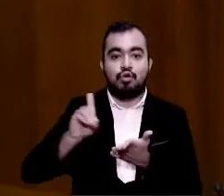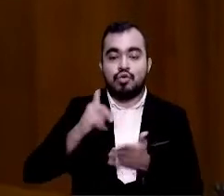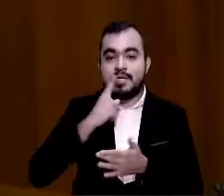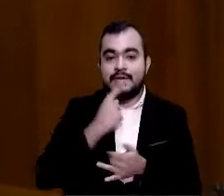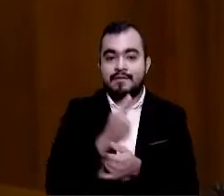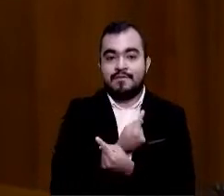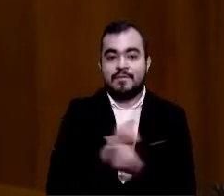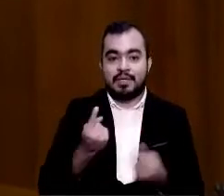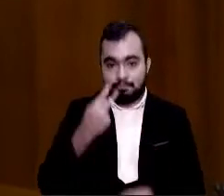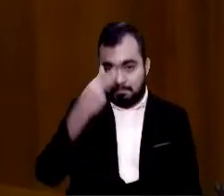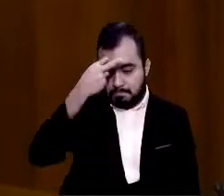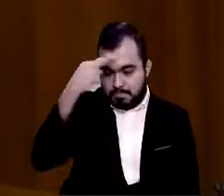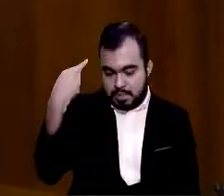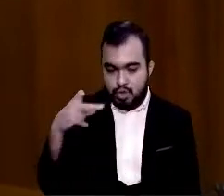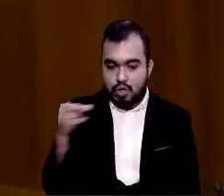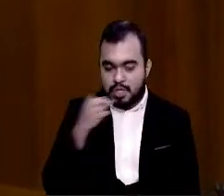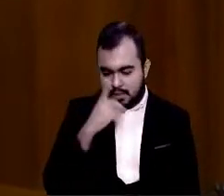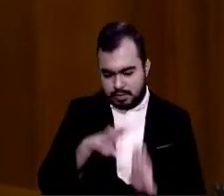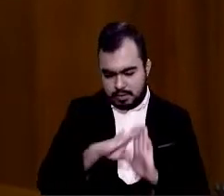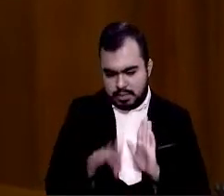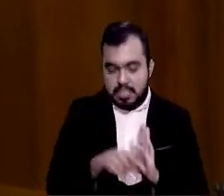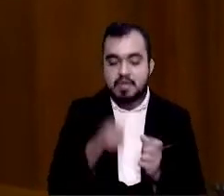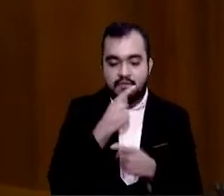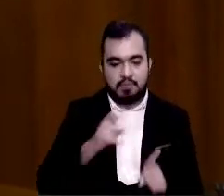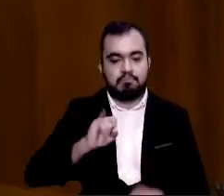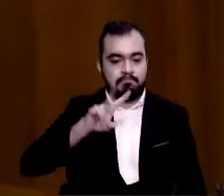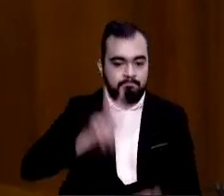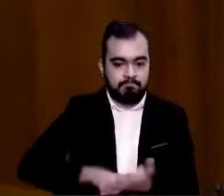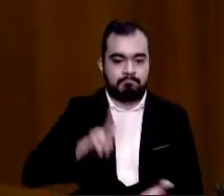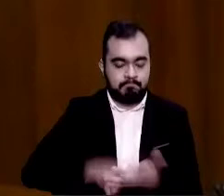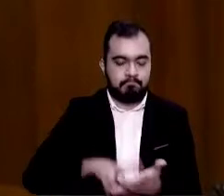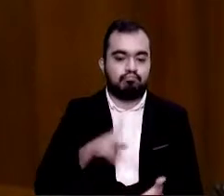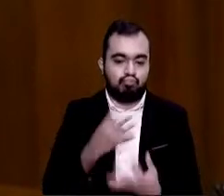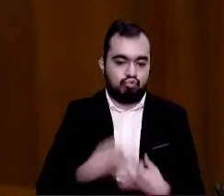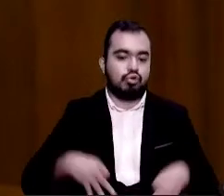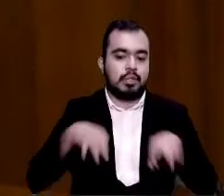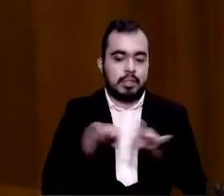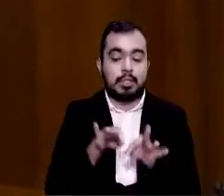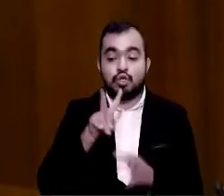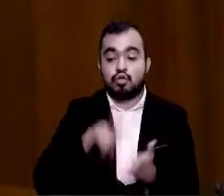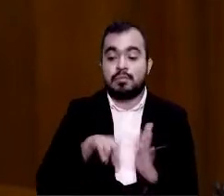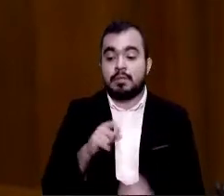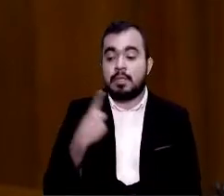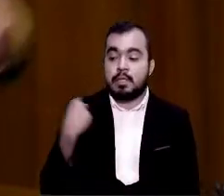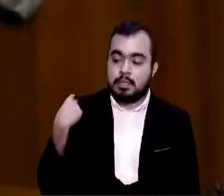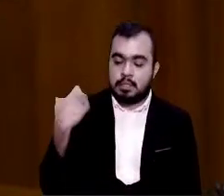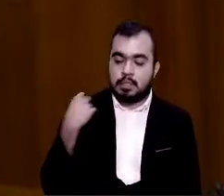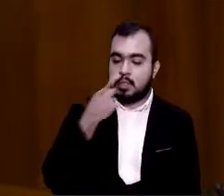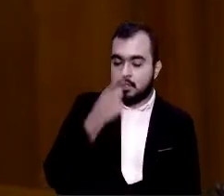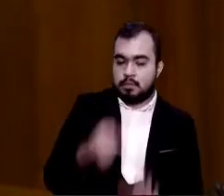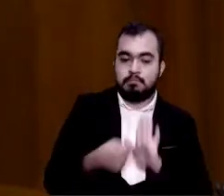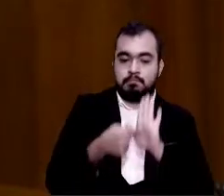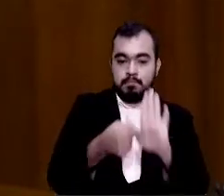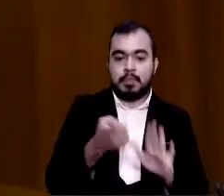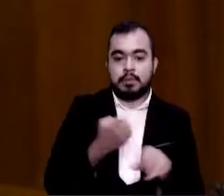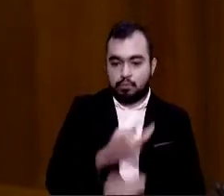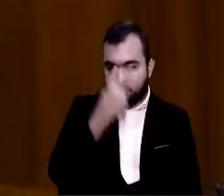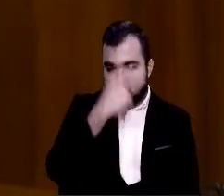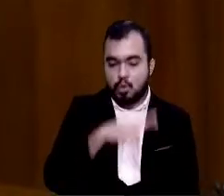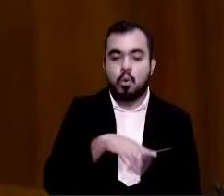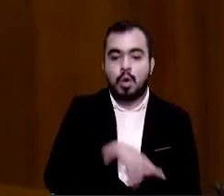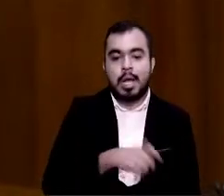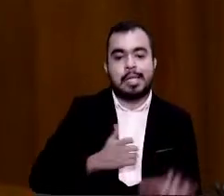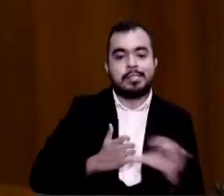su informe La Infancia Cuenta, con datos hasta el año 2020, refleja que el Estado de México es la entidad donde hay más